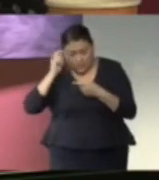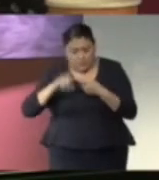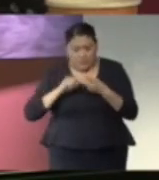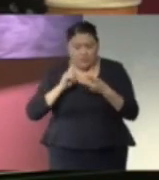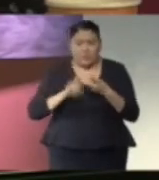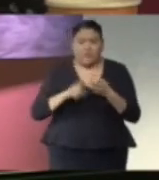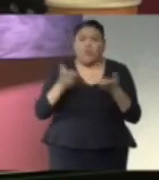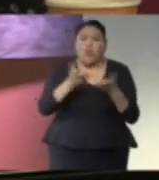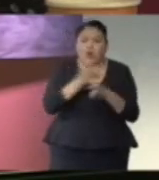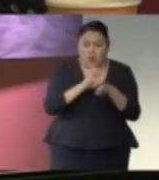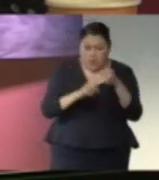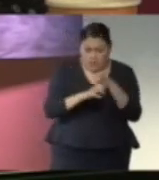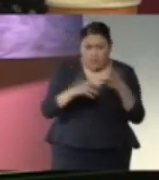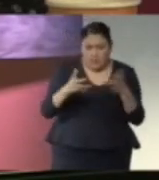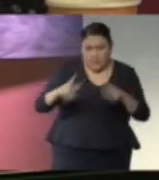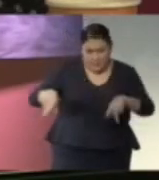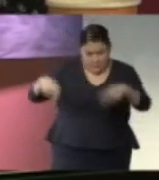sí,